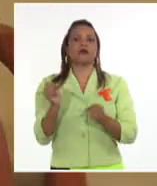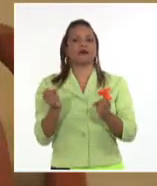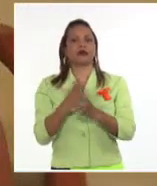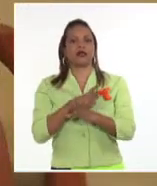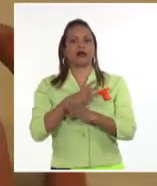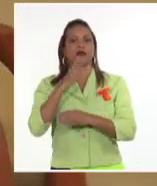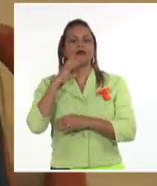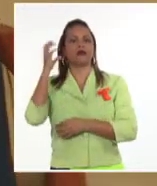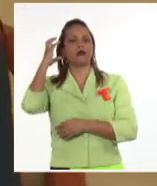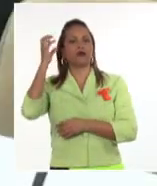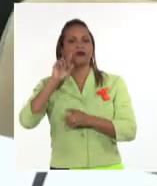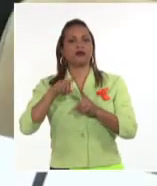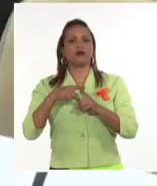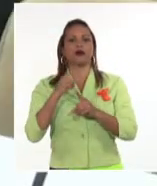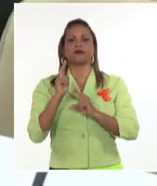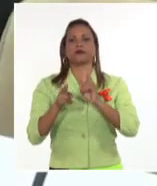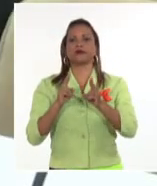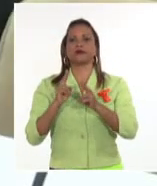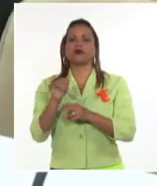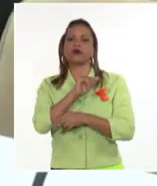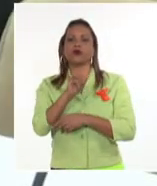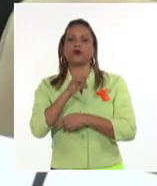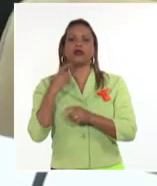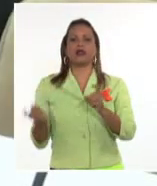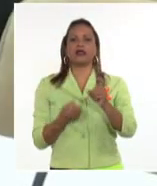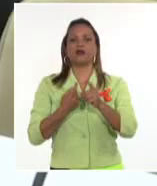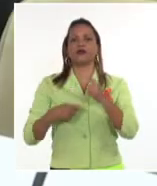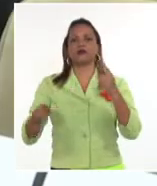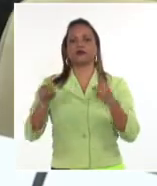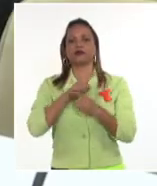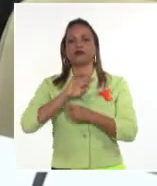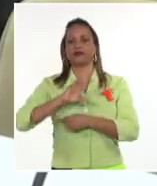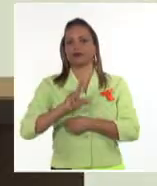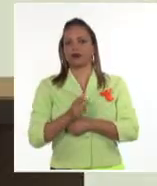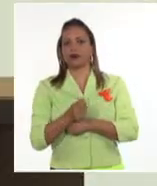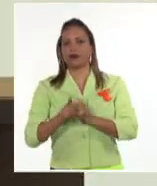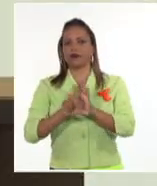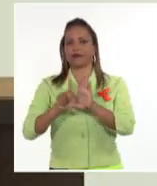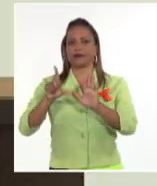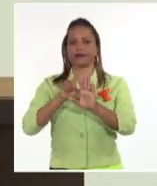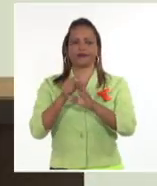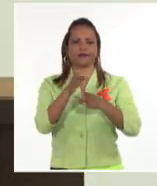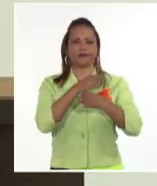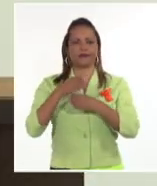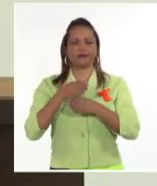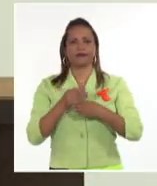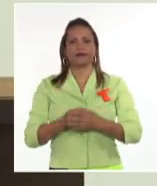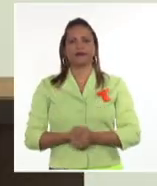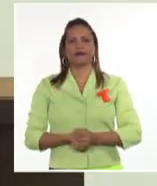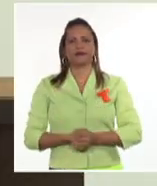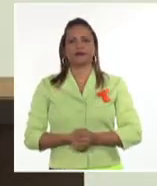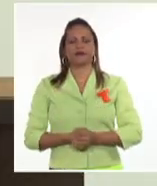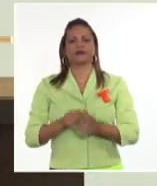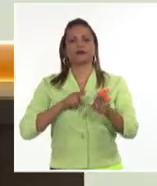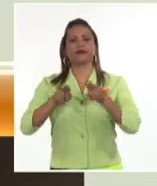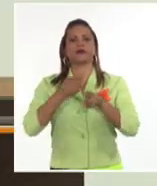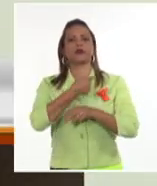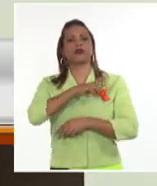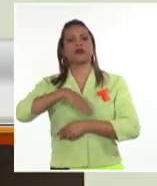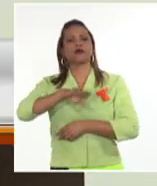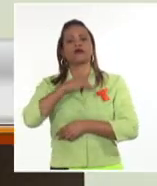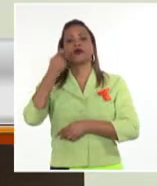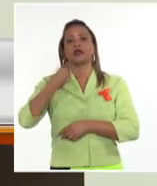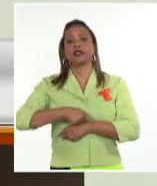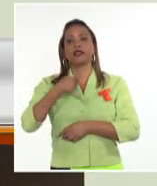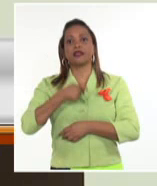la gobernabilidad, así como la lucha contra la corrupción, entre otros. Las administraciones públicas deben ponerse en